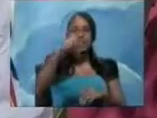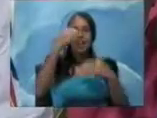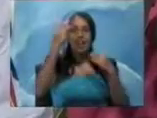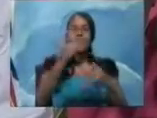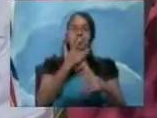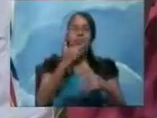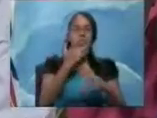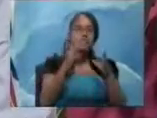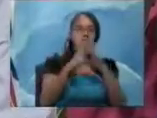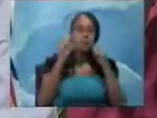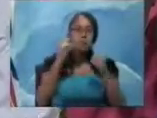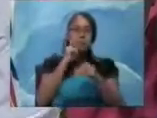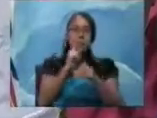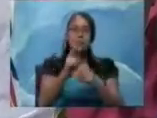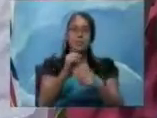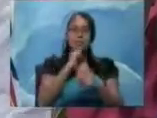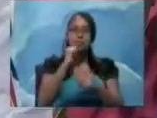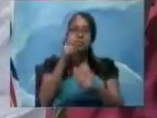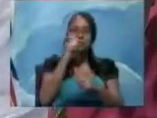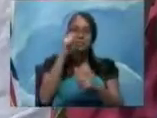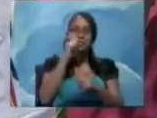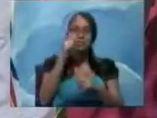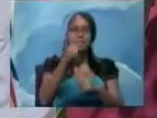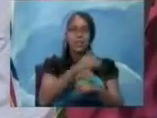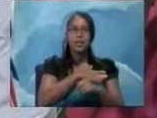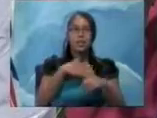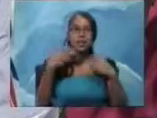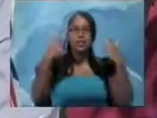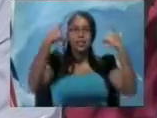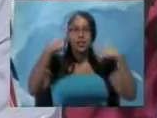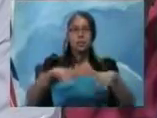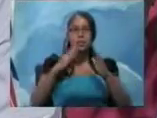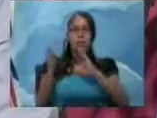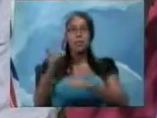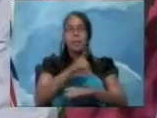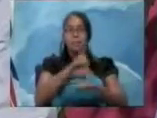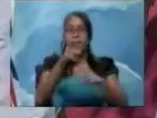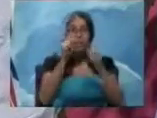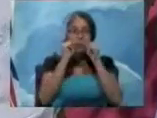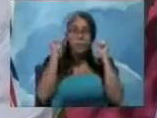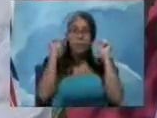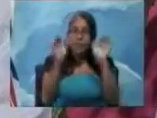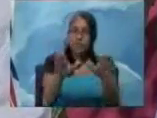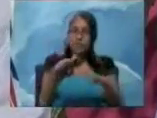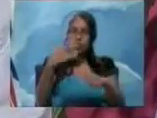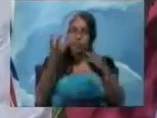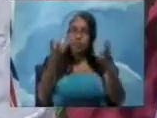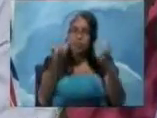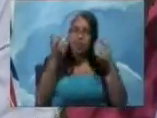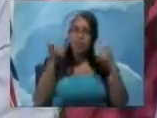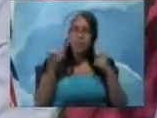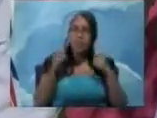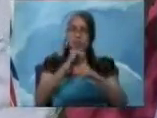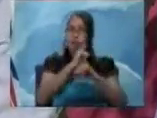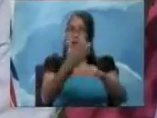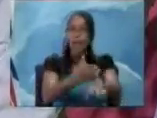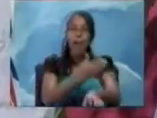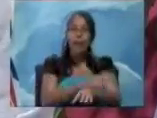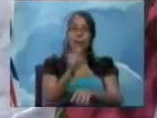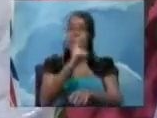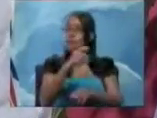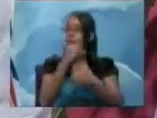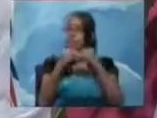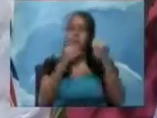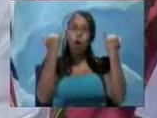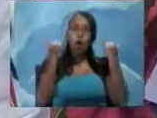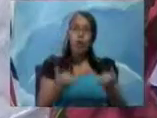importante en aquellos hombres de los cuales Nosotros somos parte de esa bendición que hemos recibido lo que antes no hacíamos